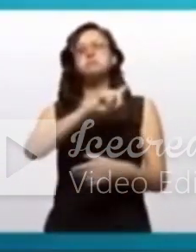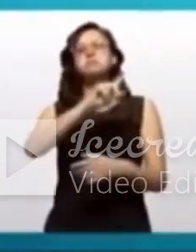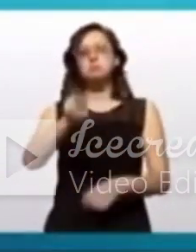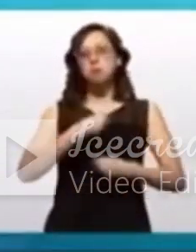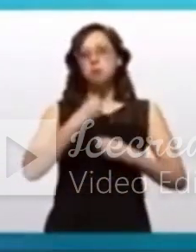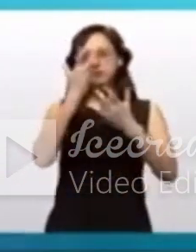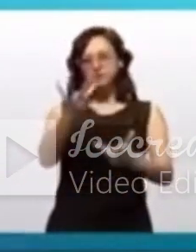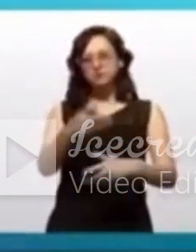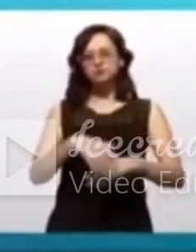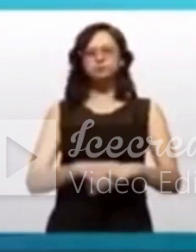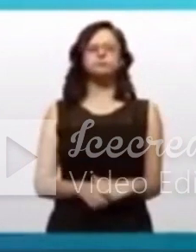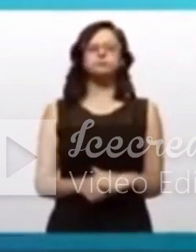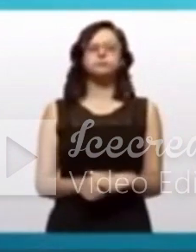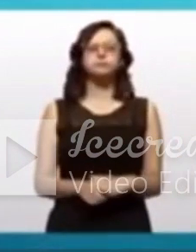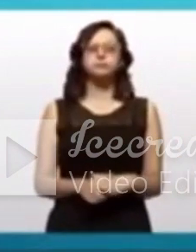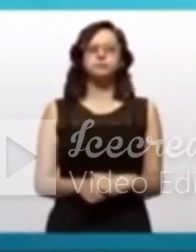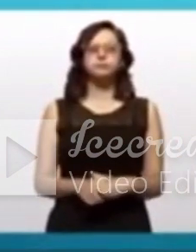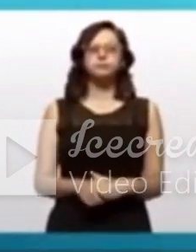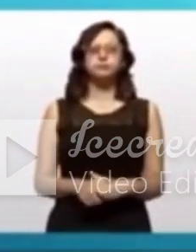poesía.